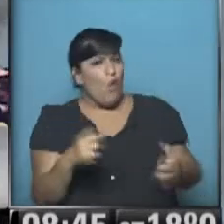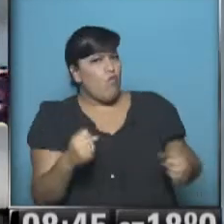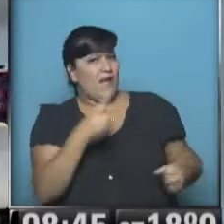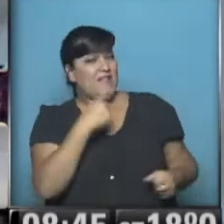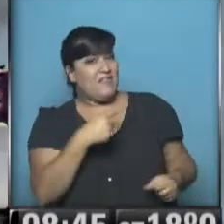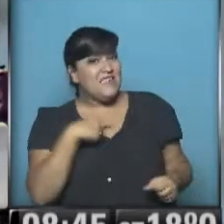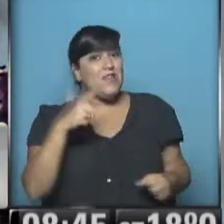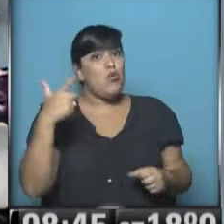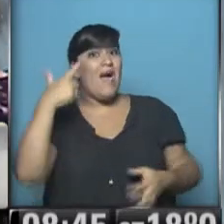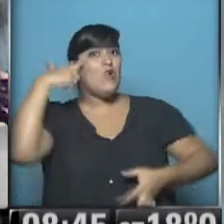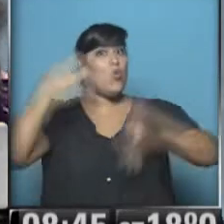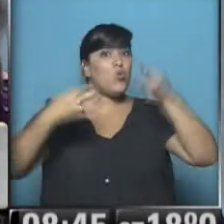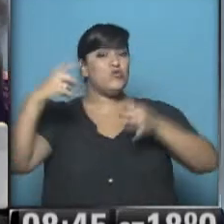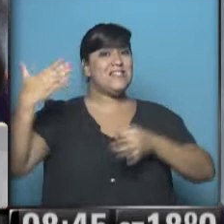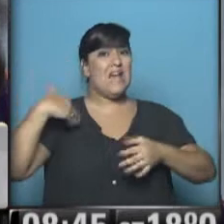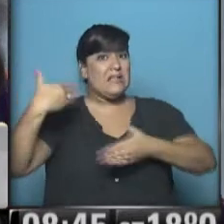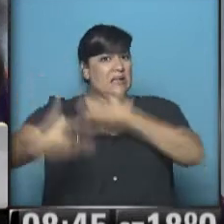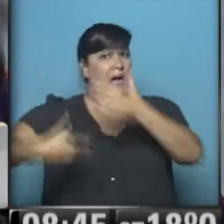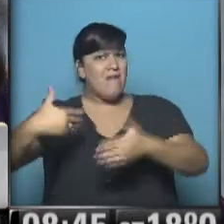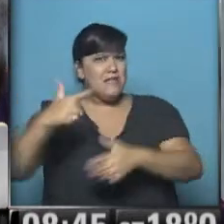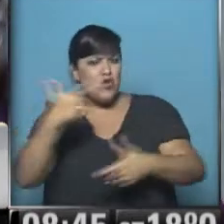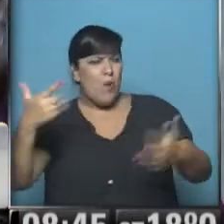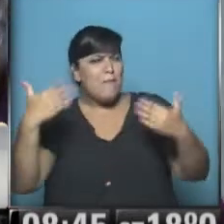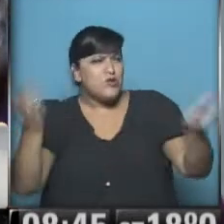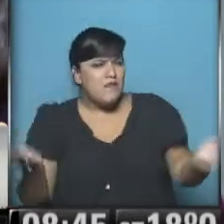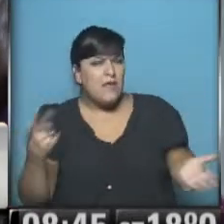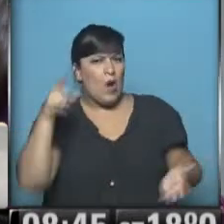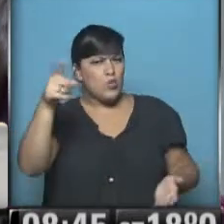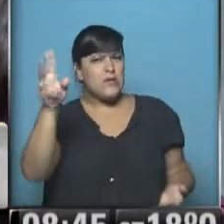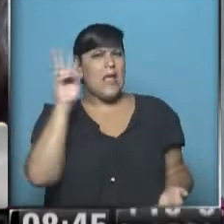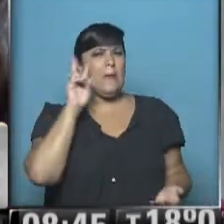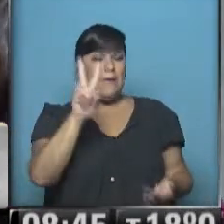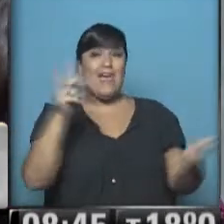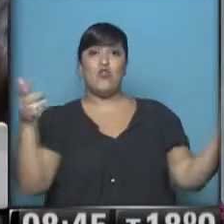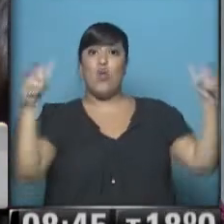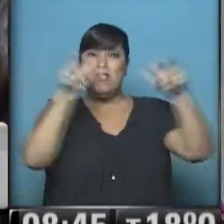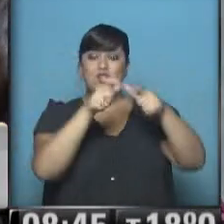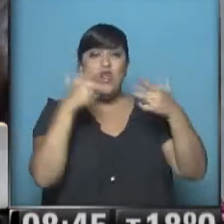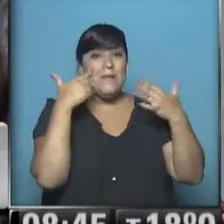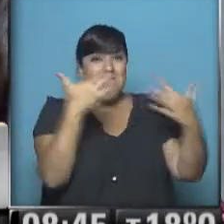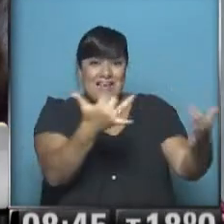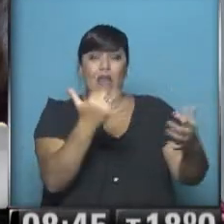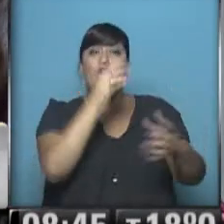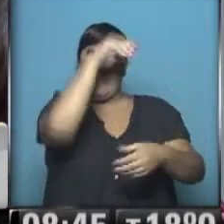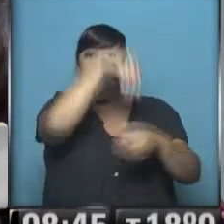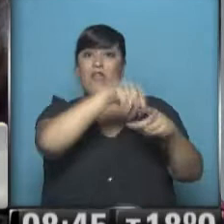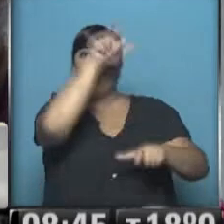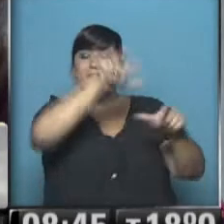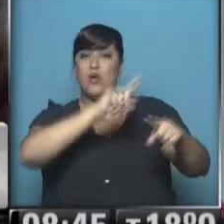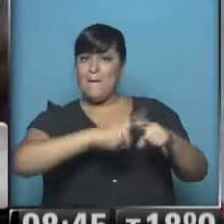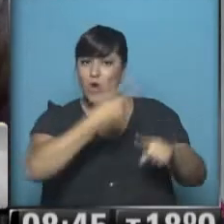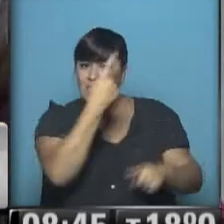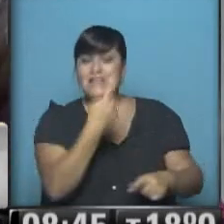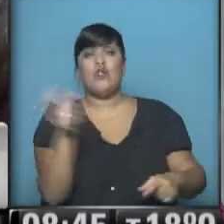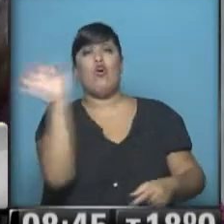posibilidad que la justicia argentina avance. Digo, usted ve una comisión investigadora conformada por políticos